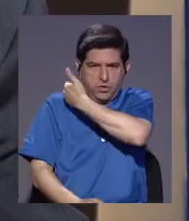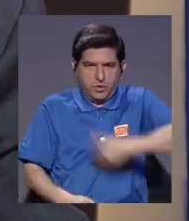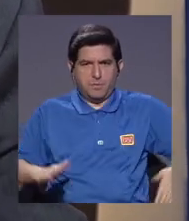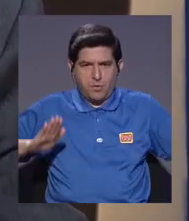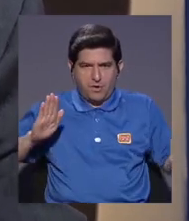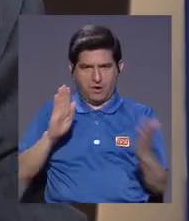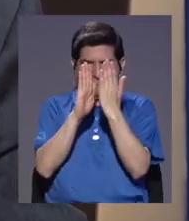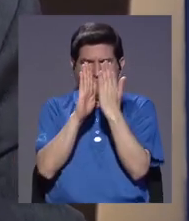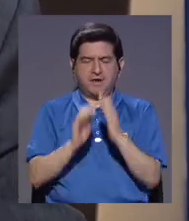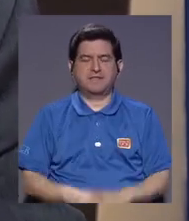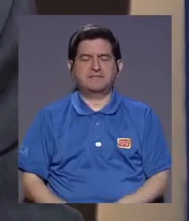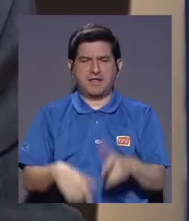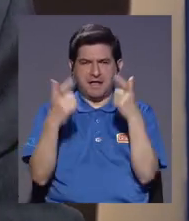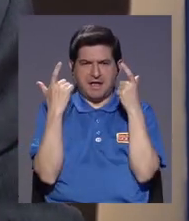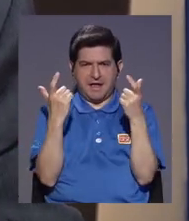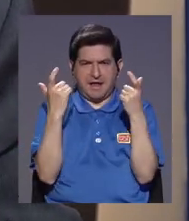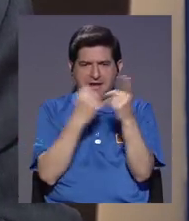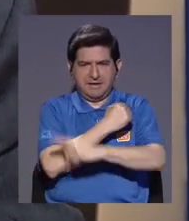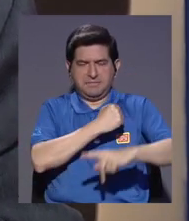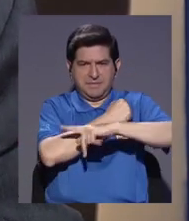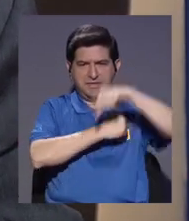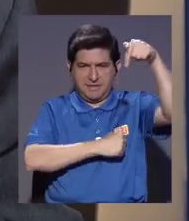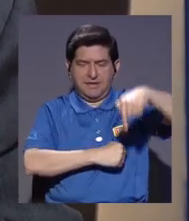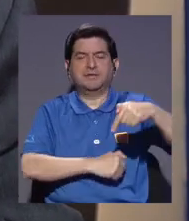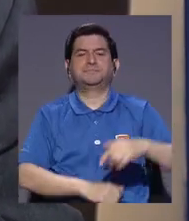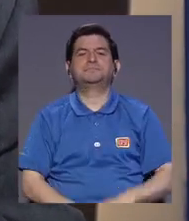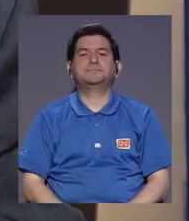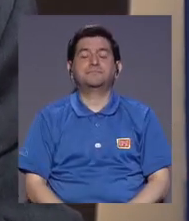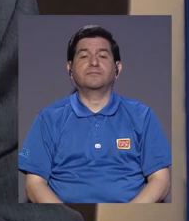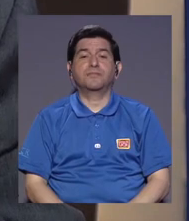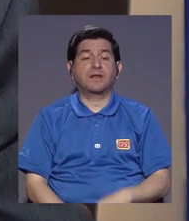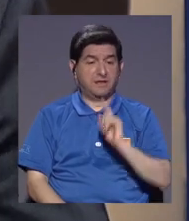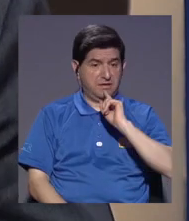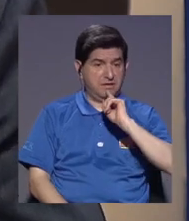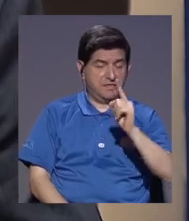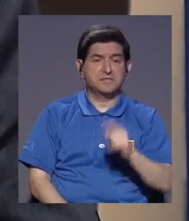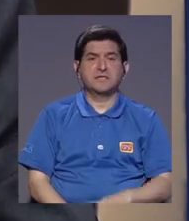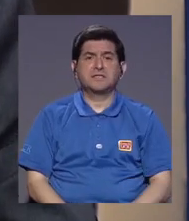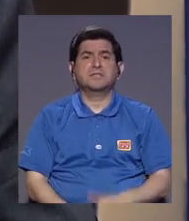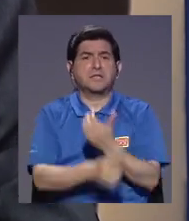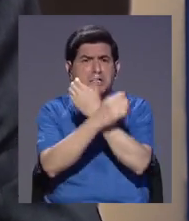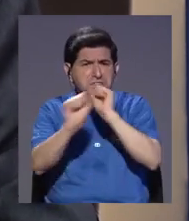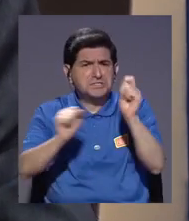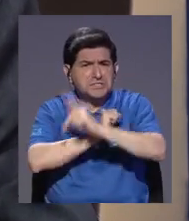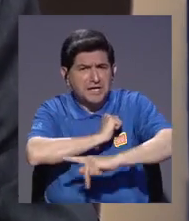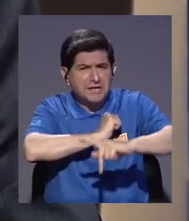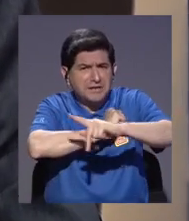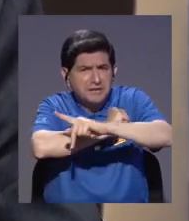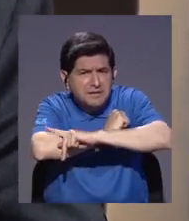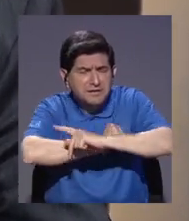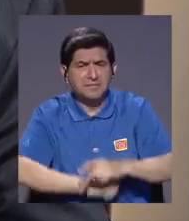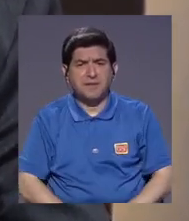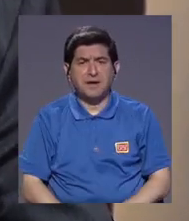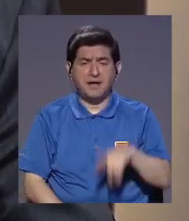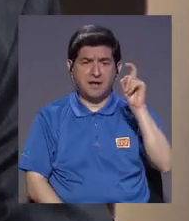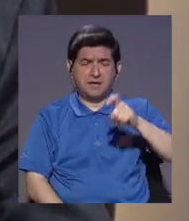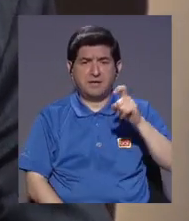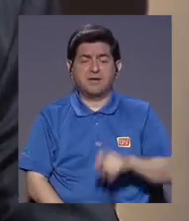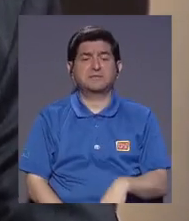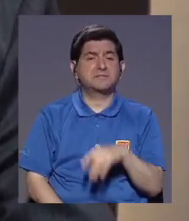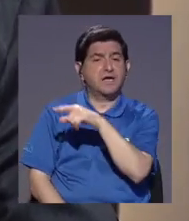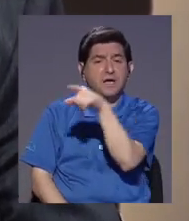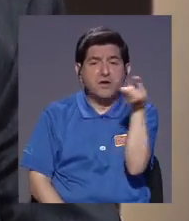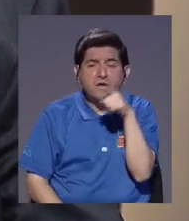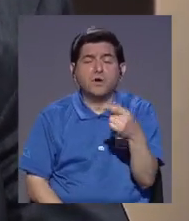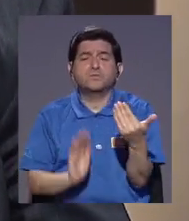se enfrenta a el capitalismo de este país con el valor de decirle para salvar este país hay que